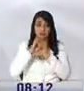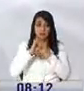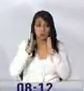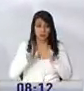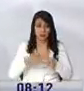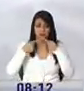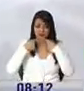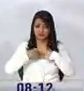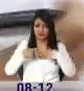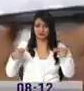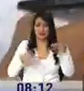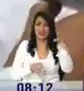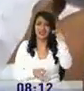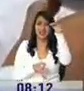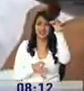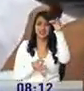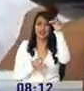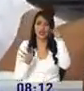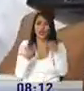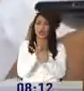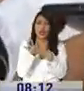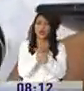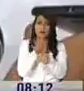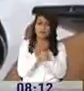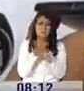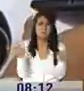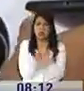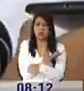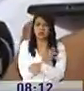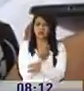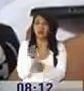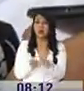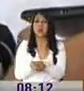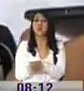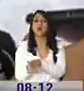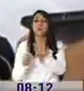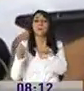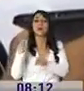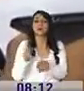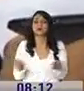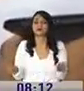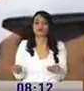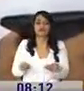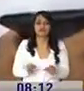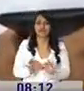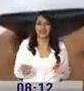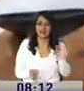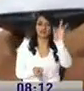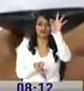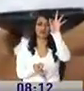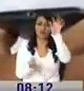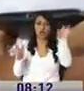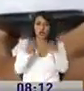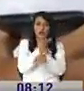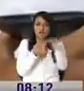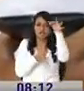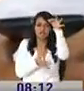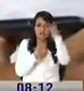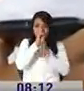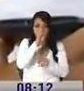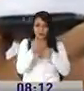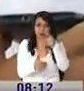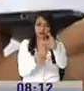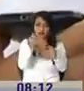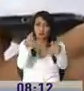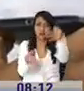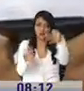lista completa completita sin negociar con ode brech sino respetando el proceso judicial para que todos los